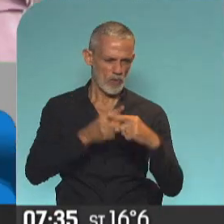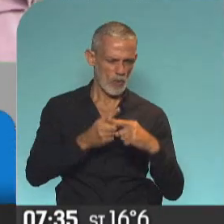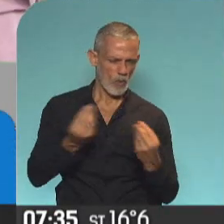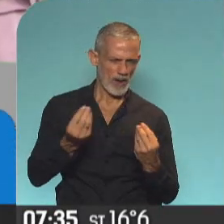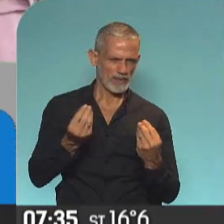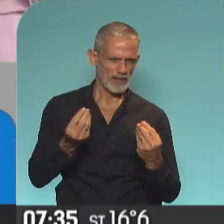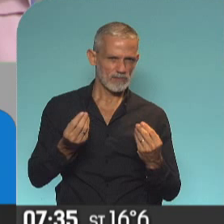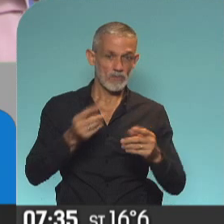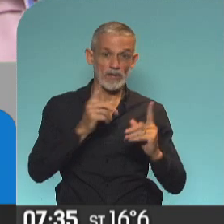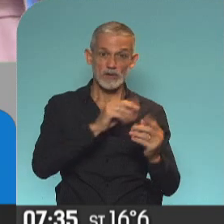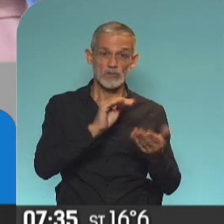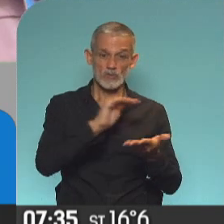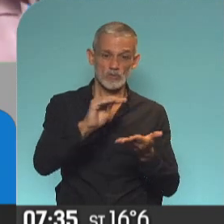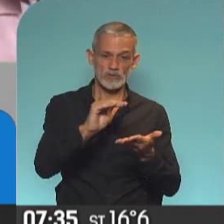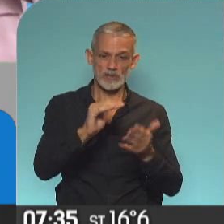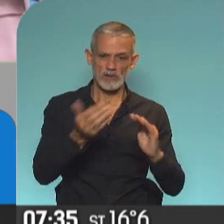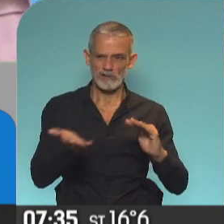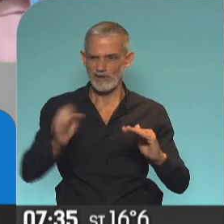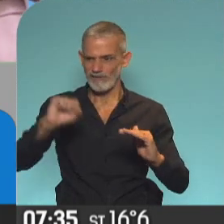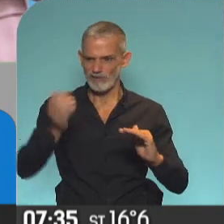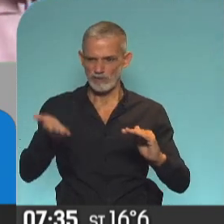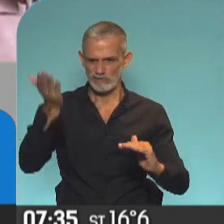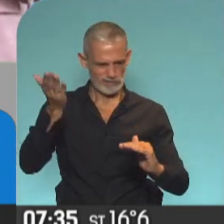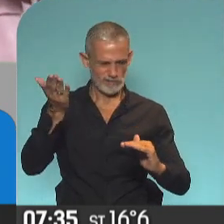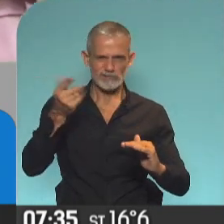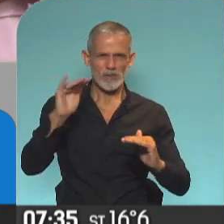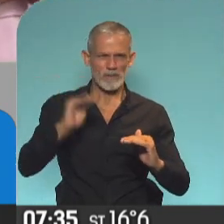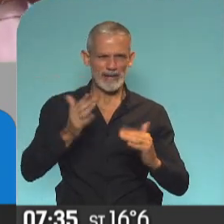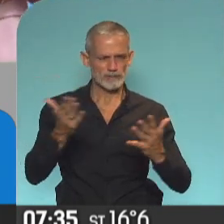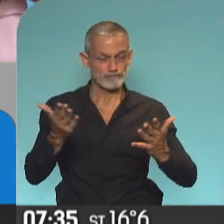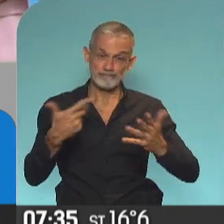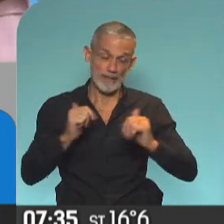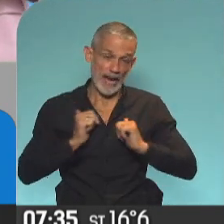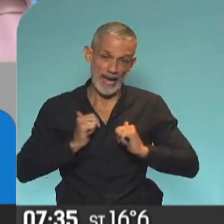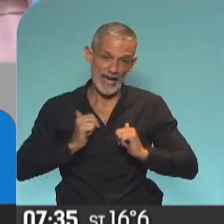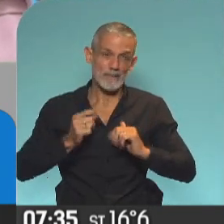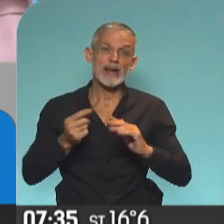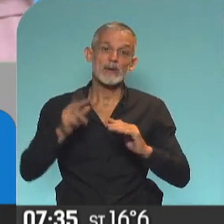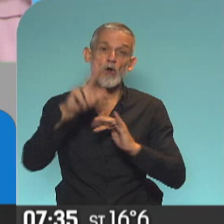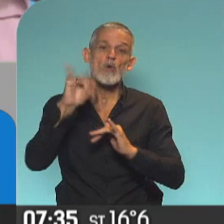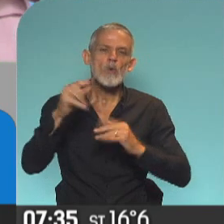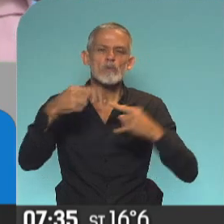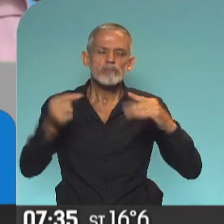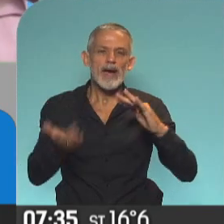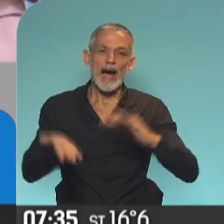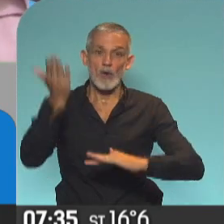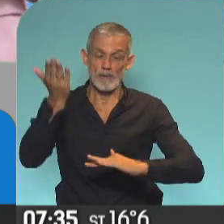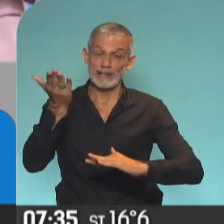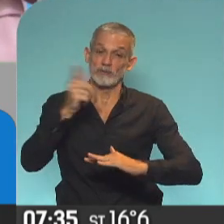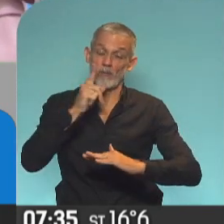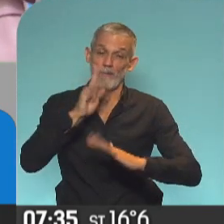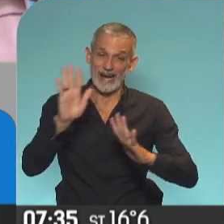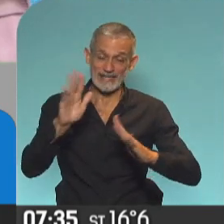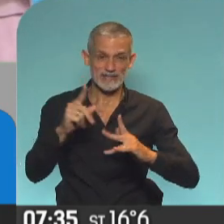términos reales, van a ser menores los subsidios y tenemos que esperar entonces un aumento de las tarifas. Lo que se está